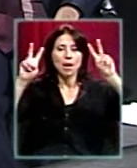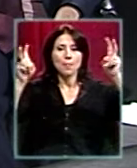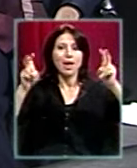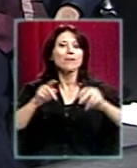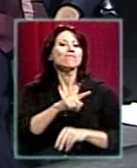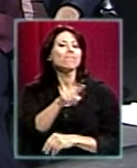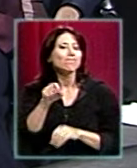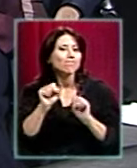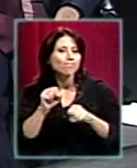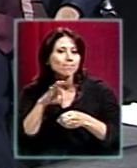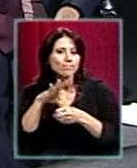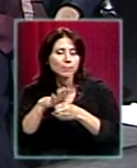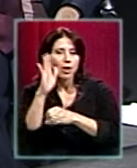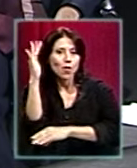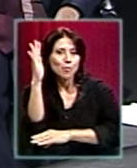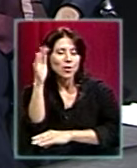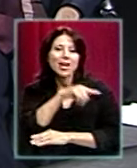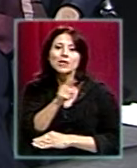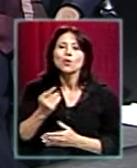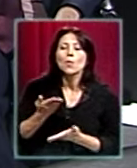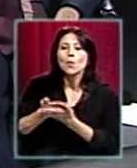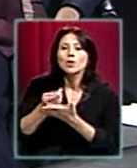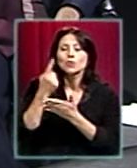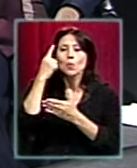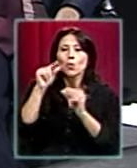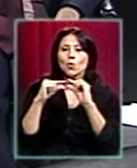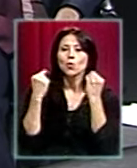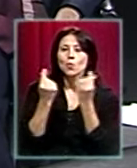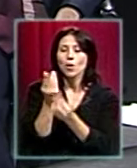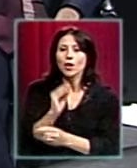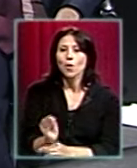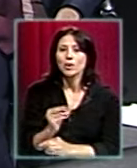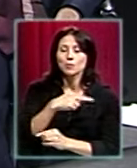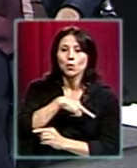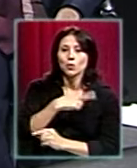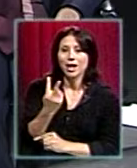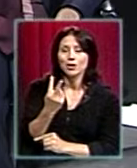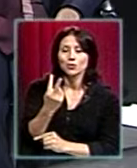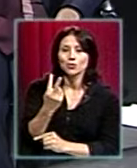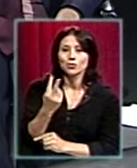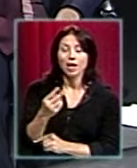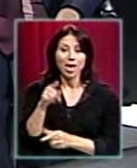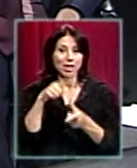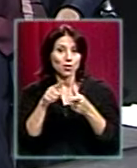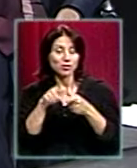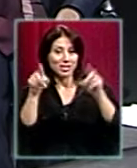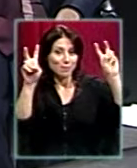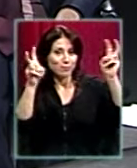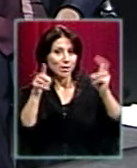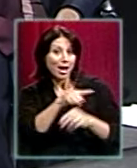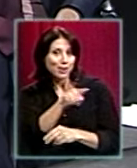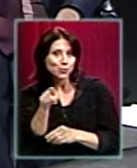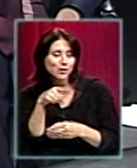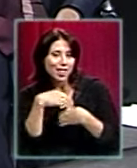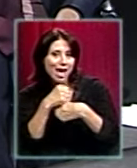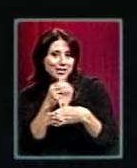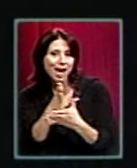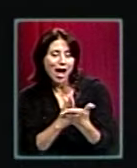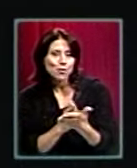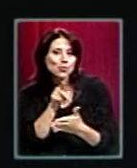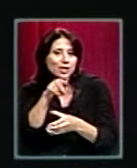árbol, fue propuesto por un grupo de jóvenes voluntarios. Qué bien. Y a que sembras un árbol, a que haces algo o al